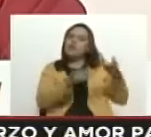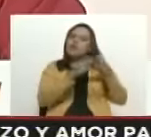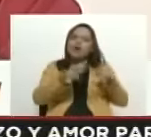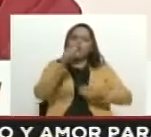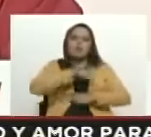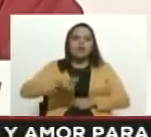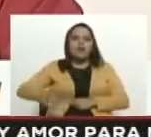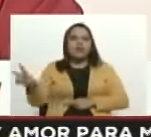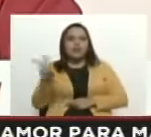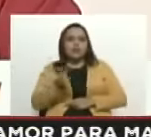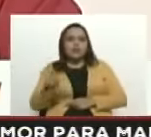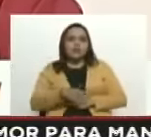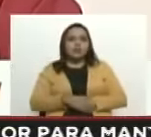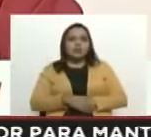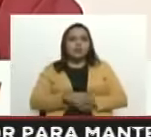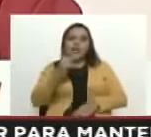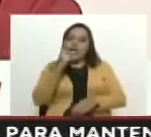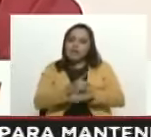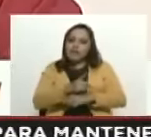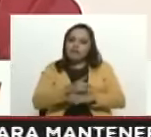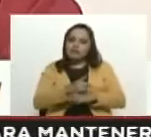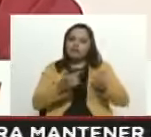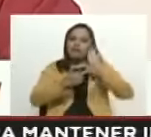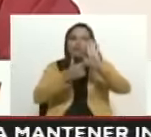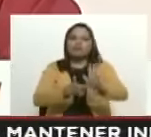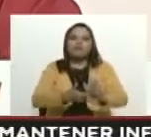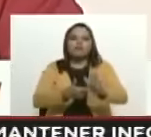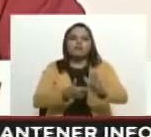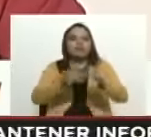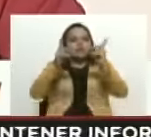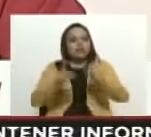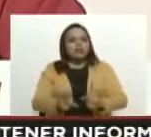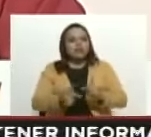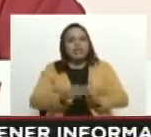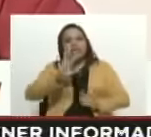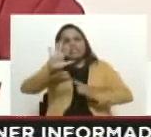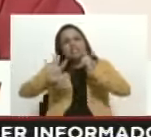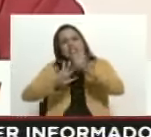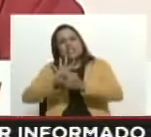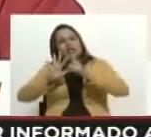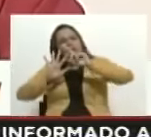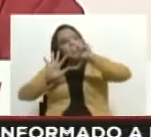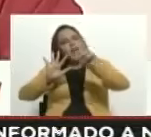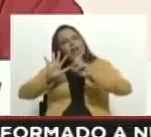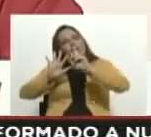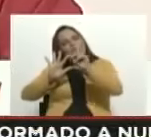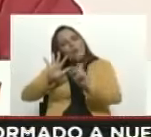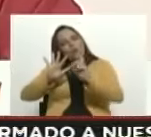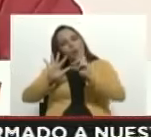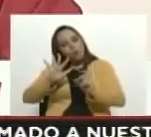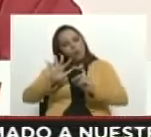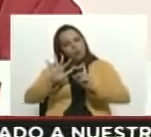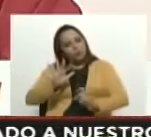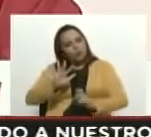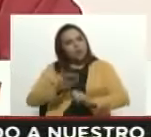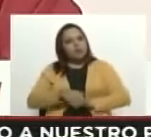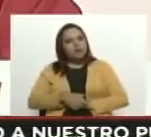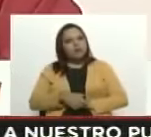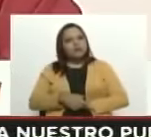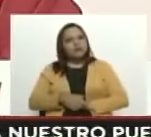venezolanas que no deje de expresarse. Muy sencillo, son 5 preguntas. Ahí